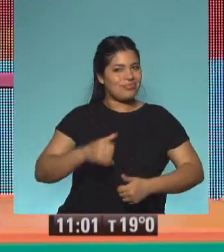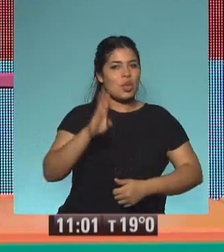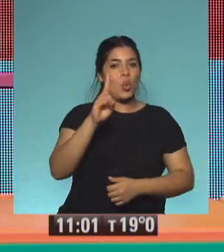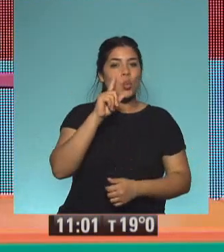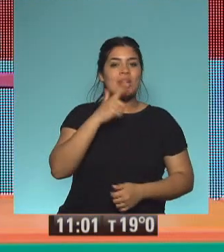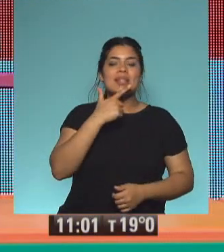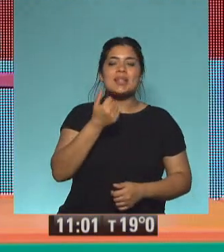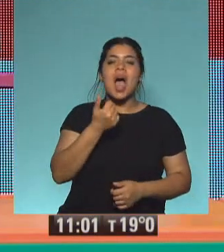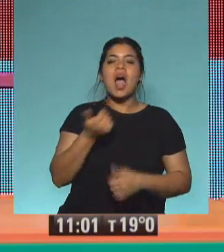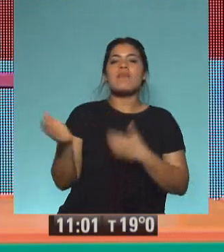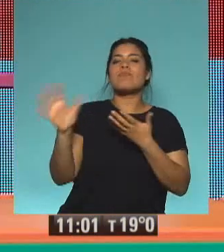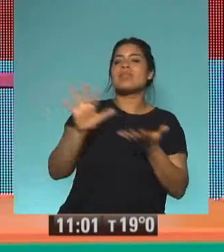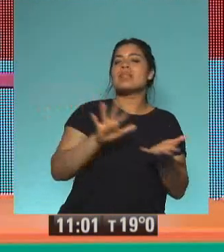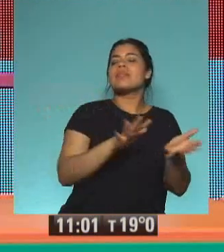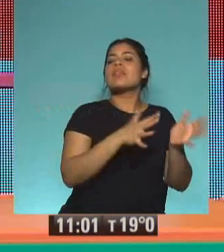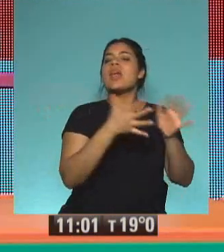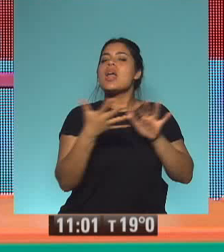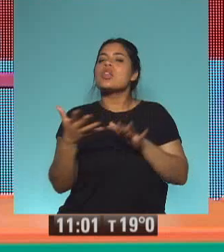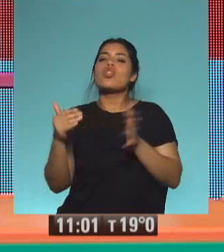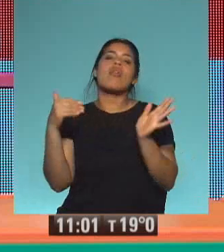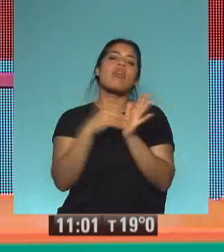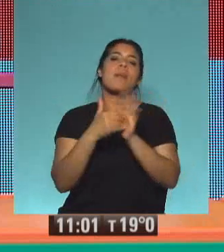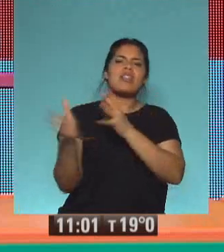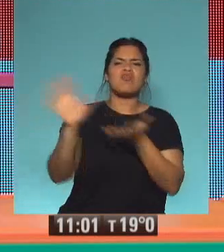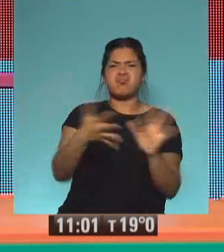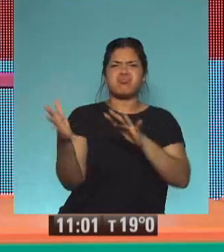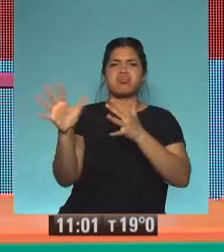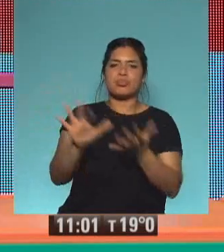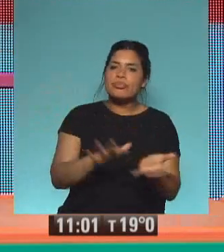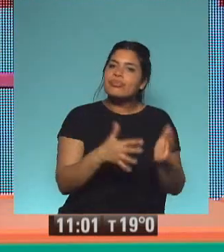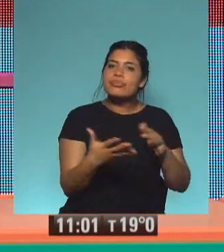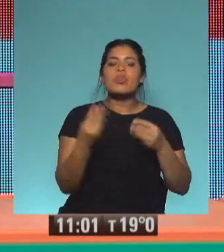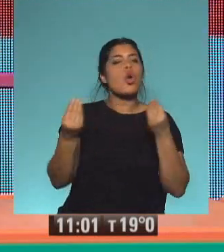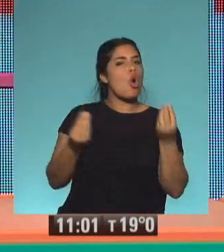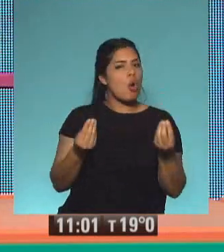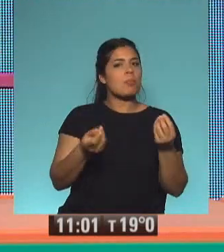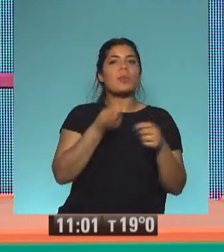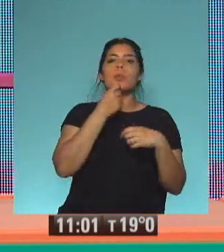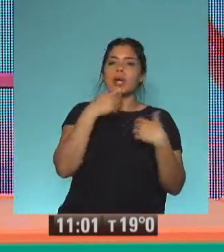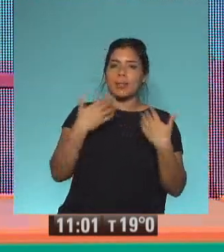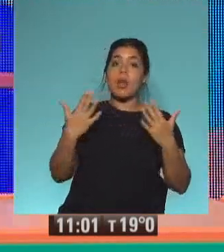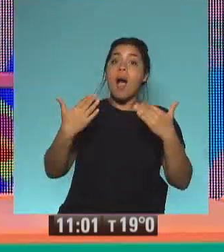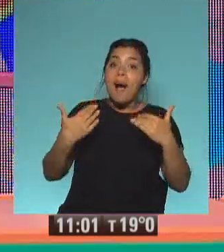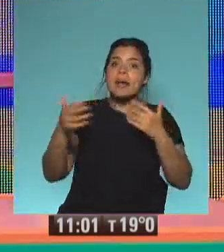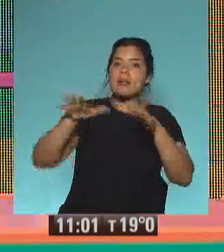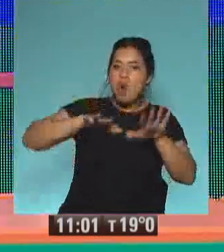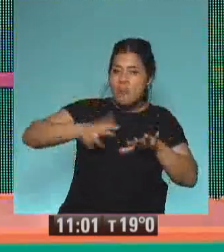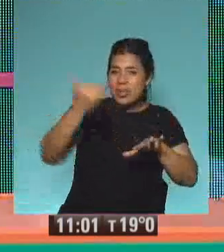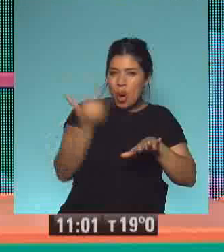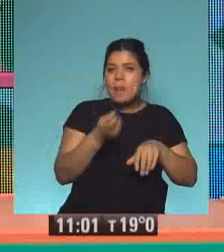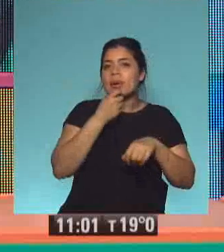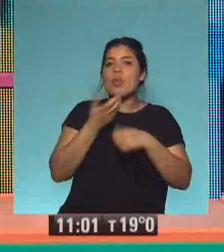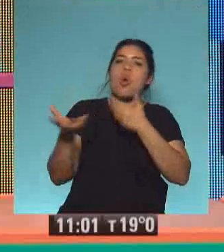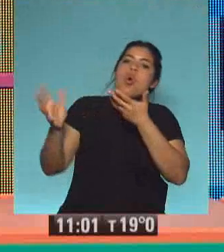¿no? Y, claro, cuando hablamos de la intensidad del viento y hablamos del movimiento del aire y dijimos que el viento era aire que se